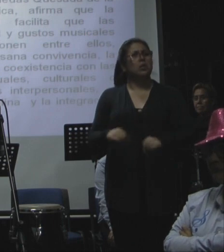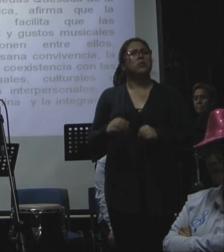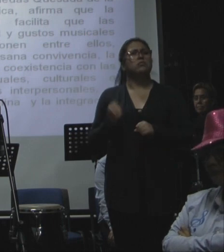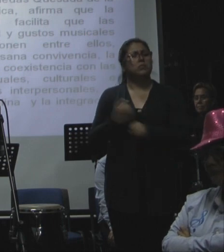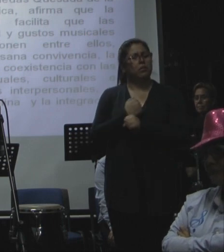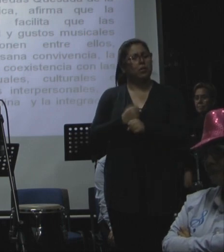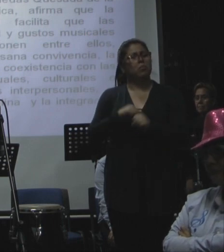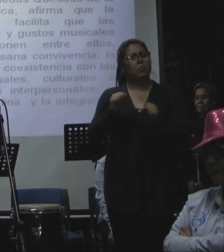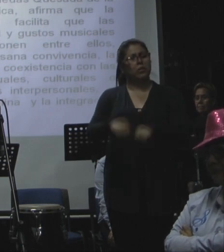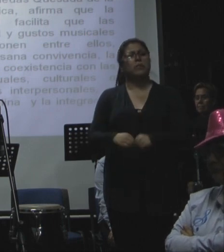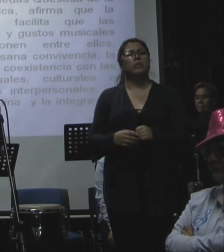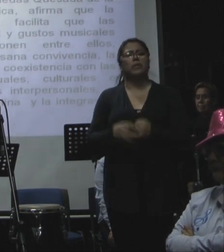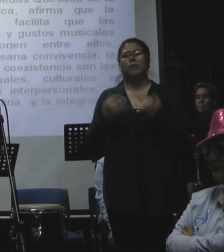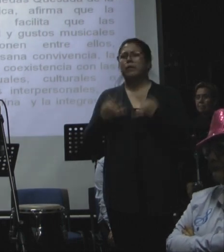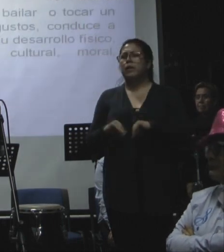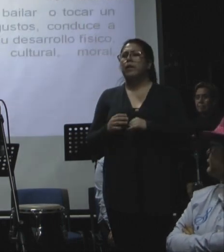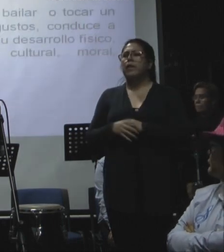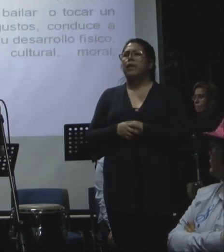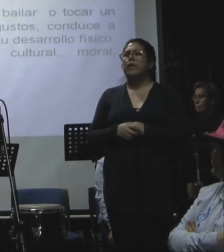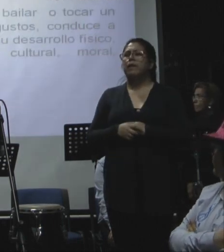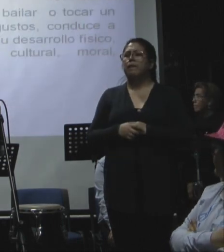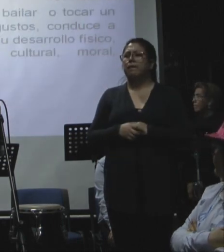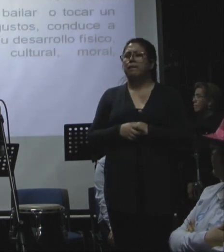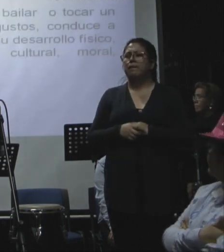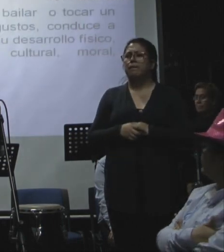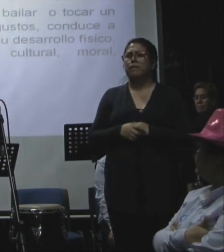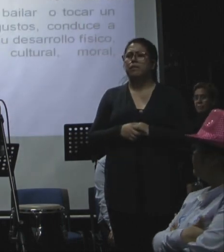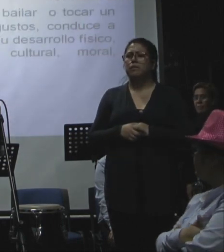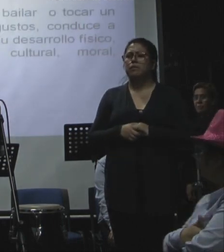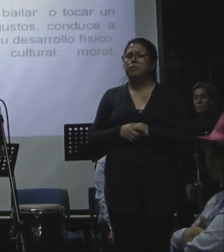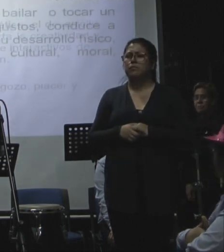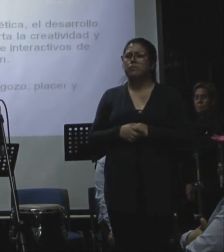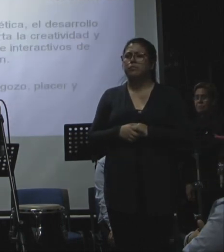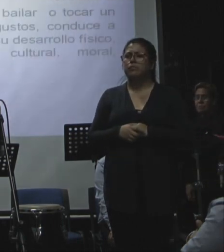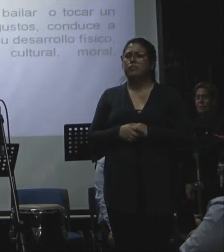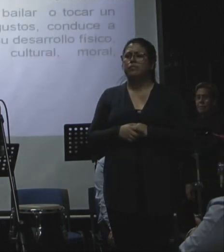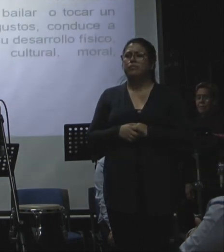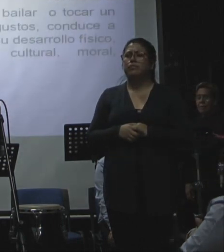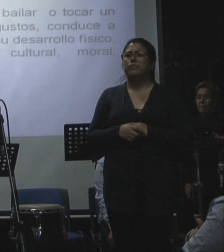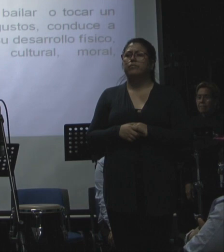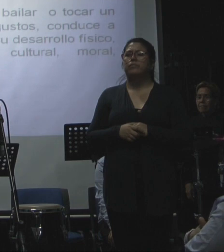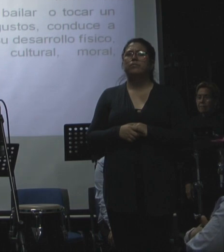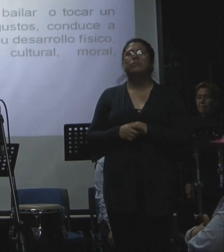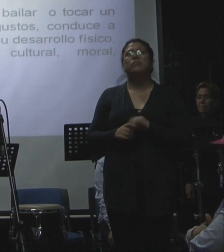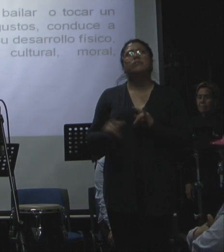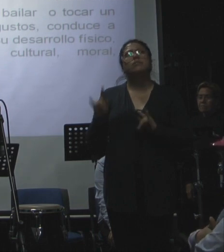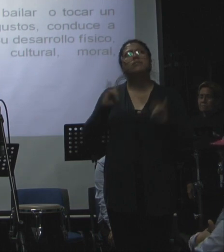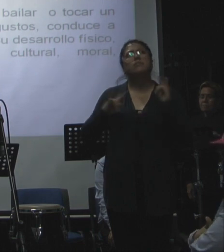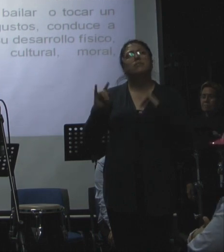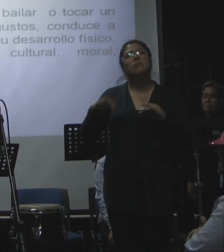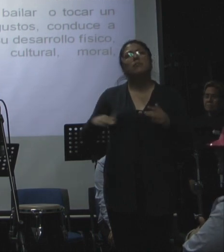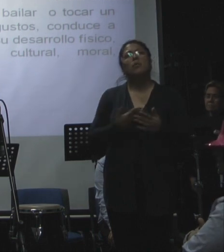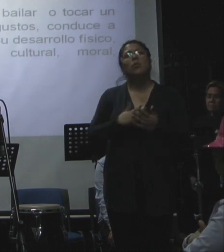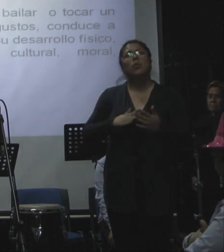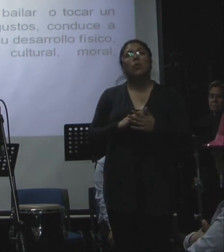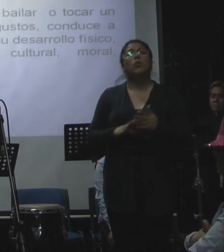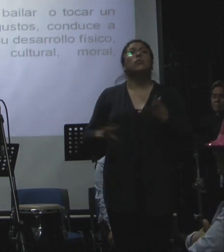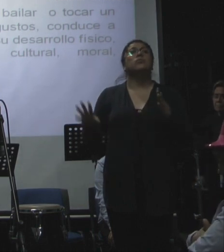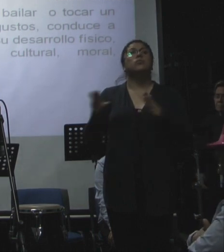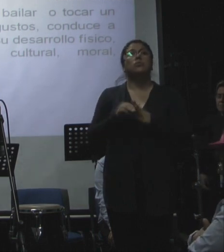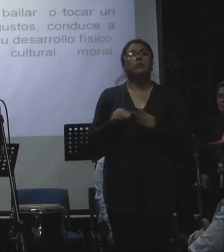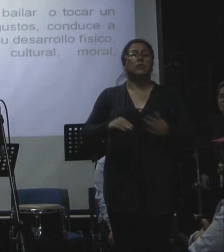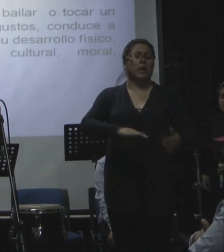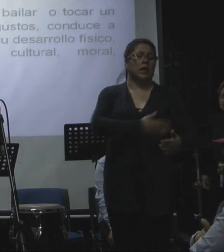Bueno, ya vamos a terminar, siga, por favor. Miren, escuchar música, y esto va para todos también,